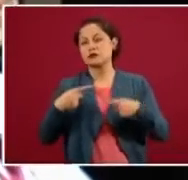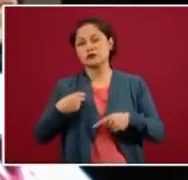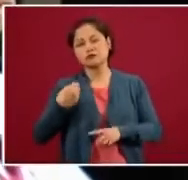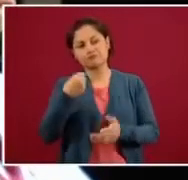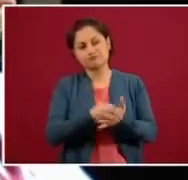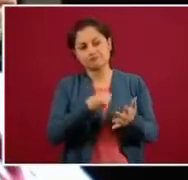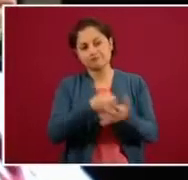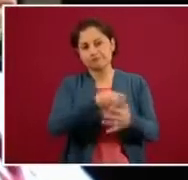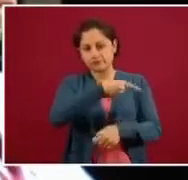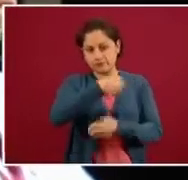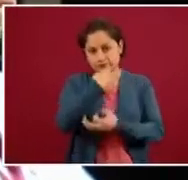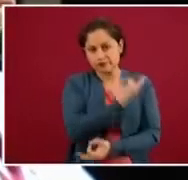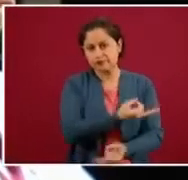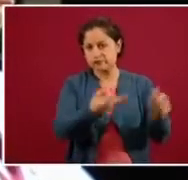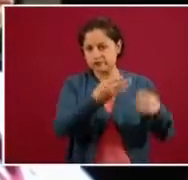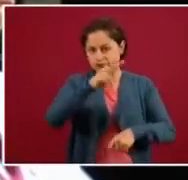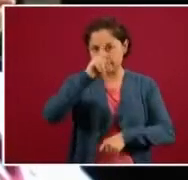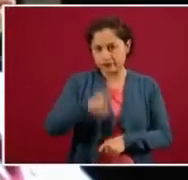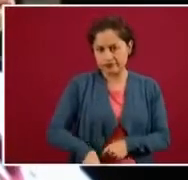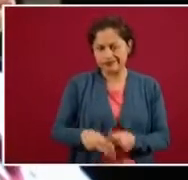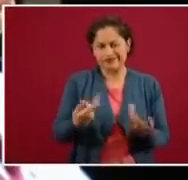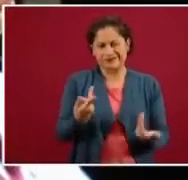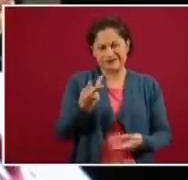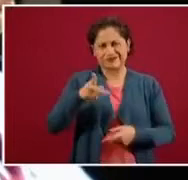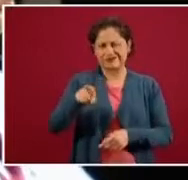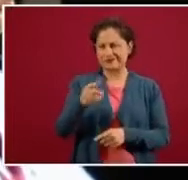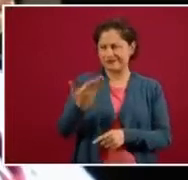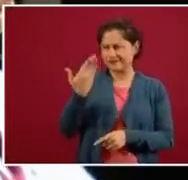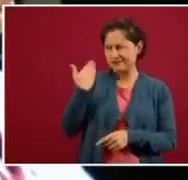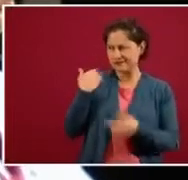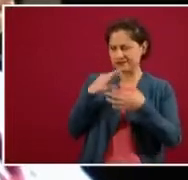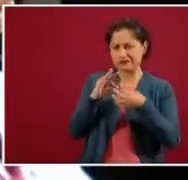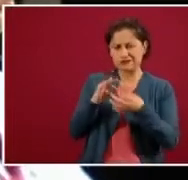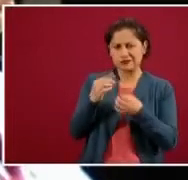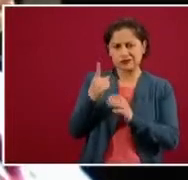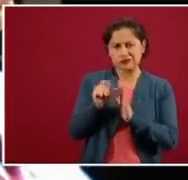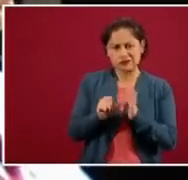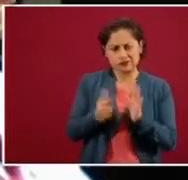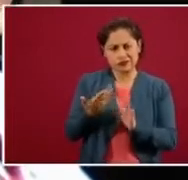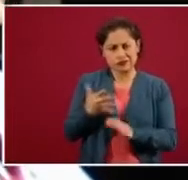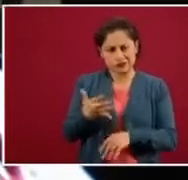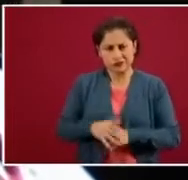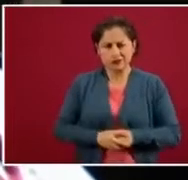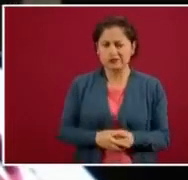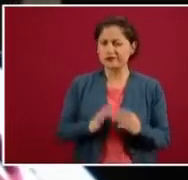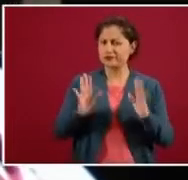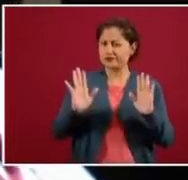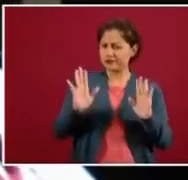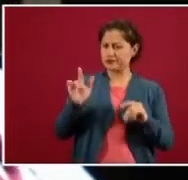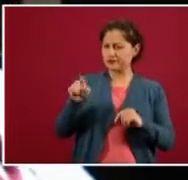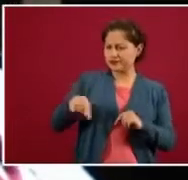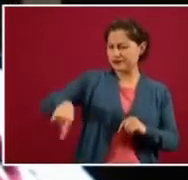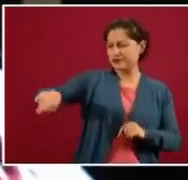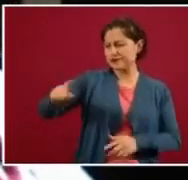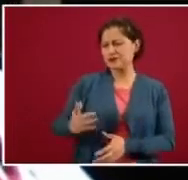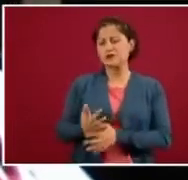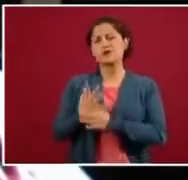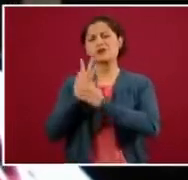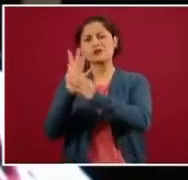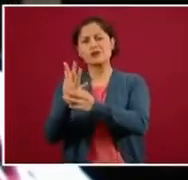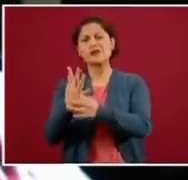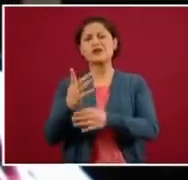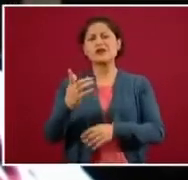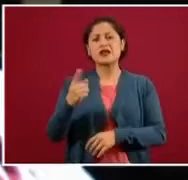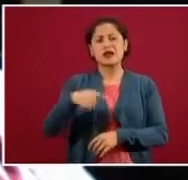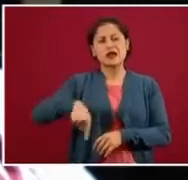hace semanas, incluso casi un mes. Esta afirmación irresponsable de que al gobierno lo obligaron a decir la verdad, personalmente